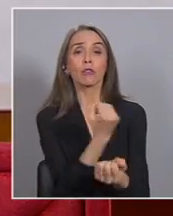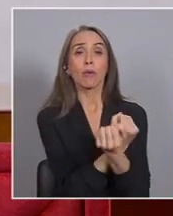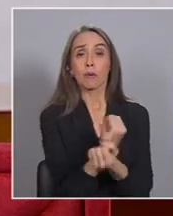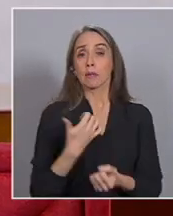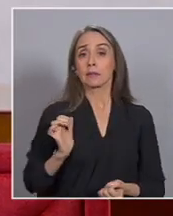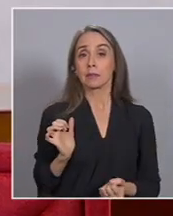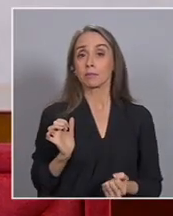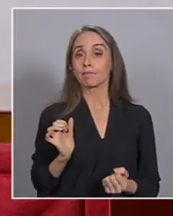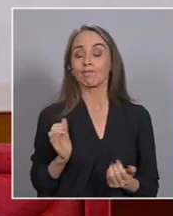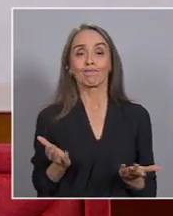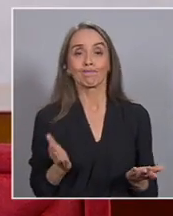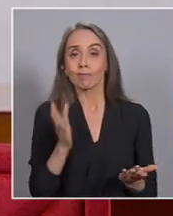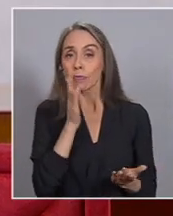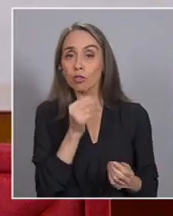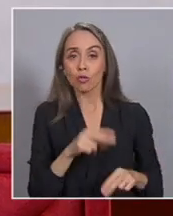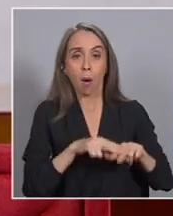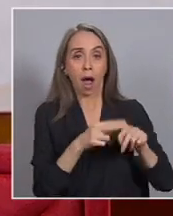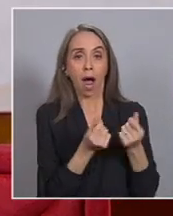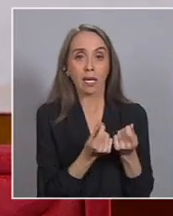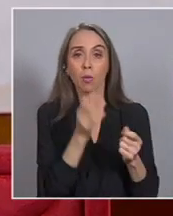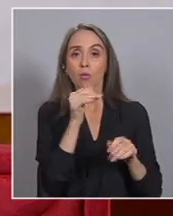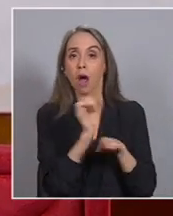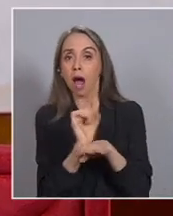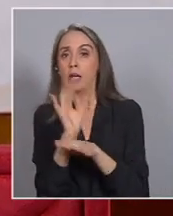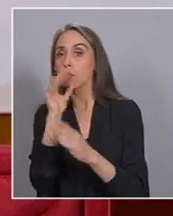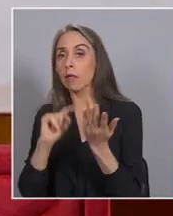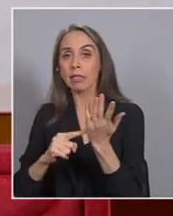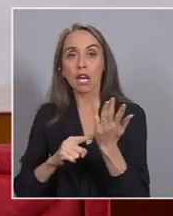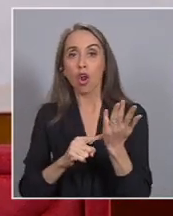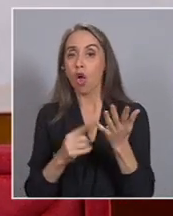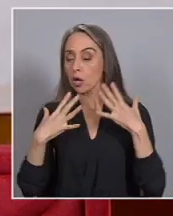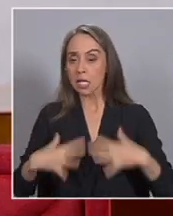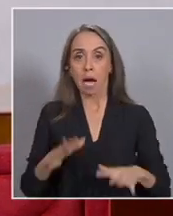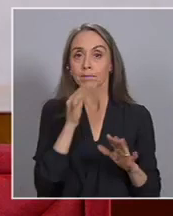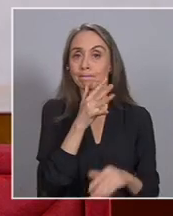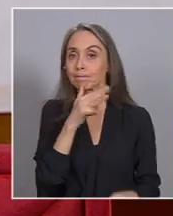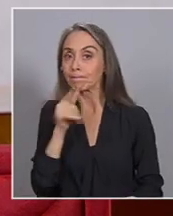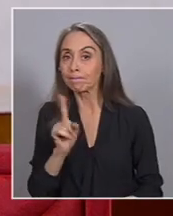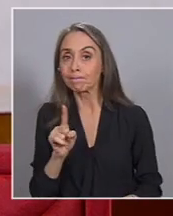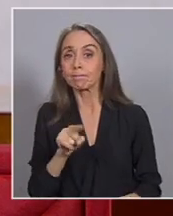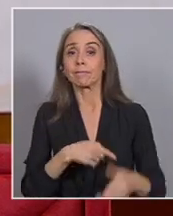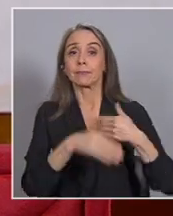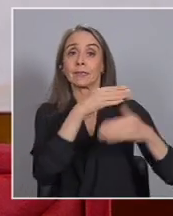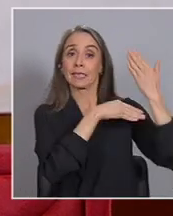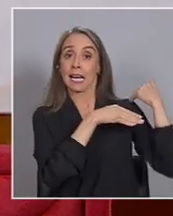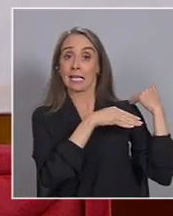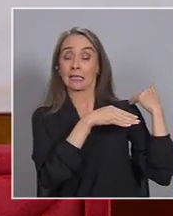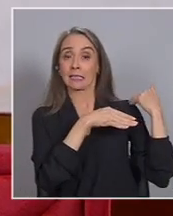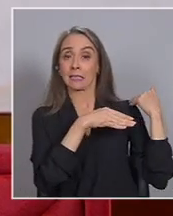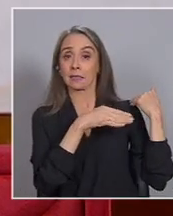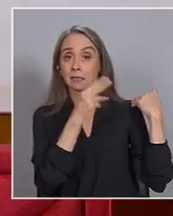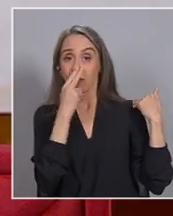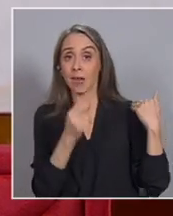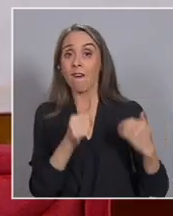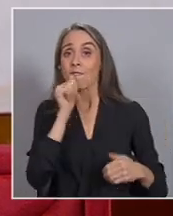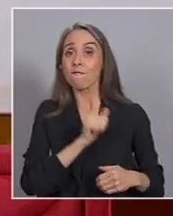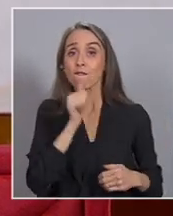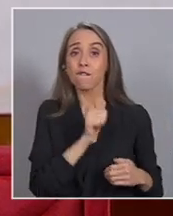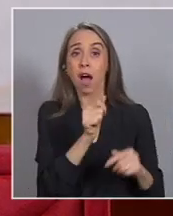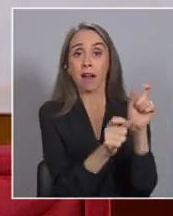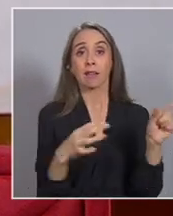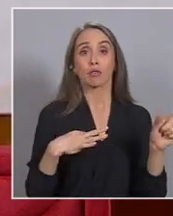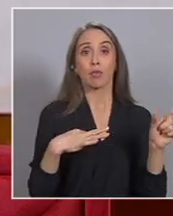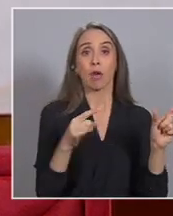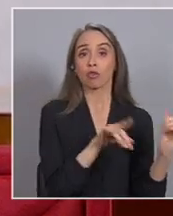carecían de recursos y tecnología, así como en ese momento de un preocupante déficit de respaldo